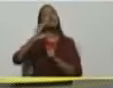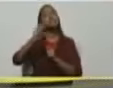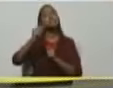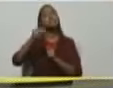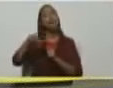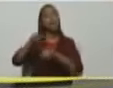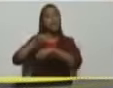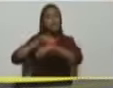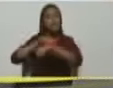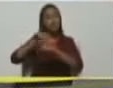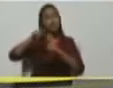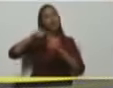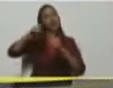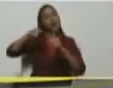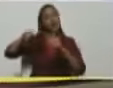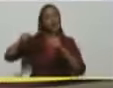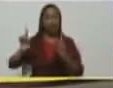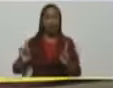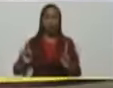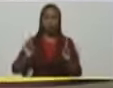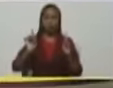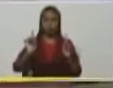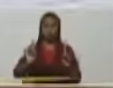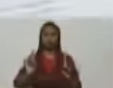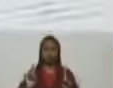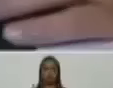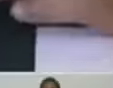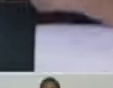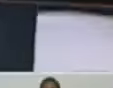ministro de Energía e Industrias Energéticas.